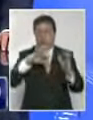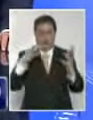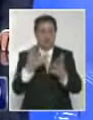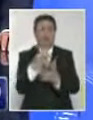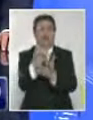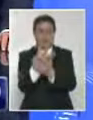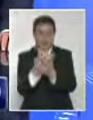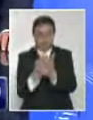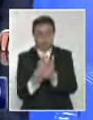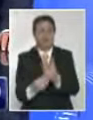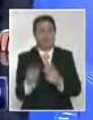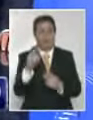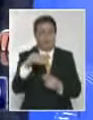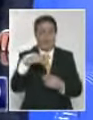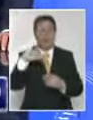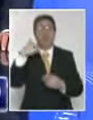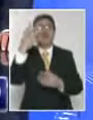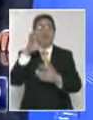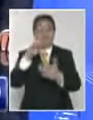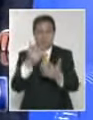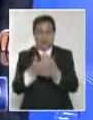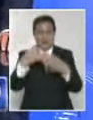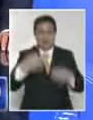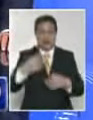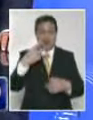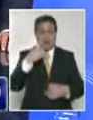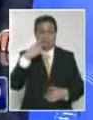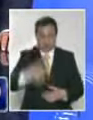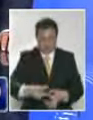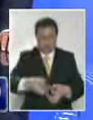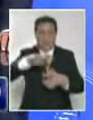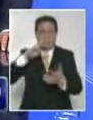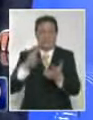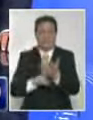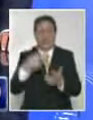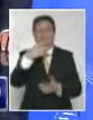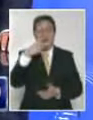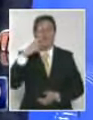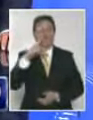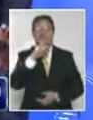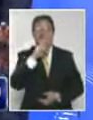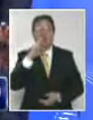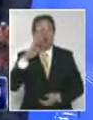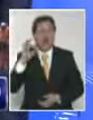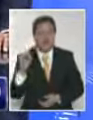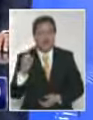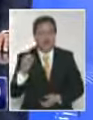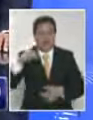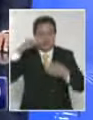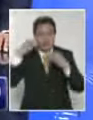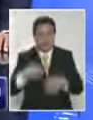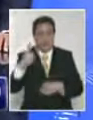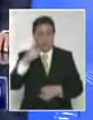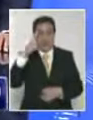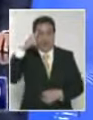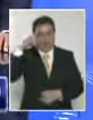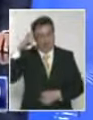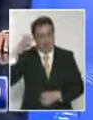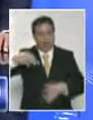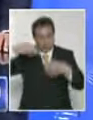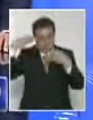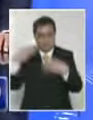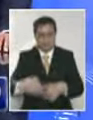de reencuentro. El día que conozcamos la historia de lo que ocurrió y que todo el mundo crea lo que pasó y no